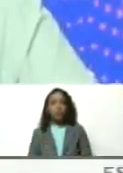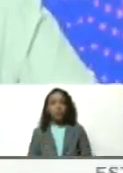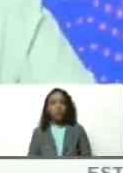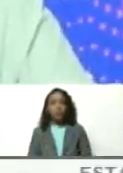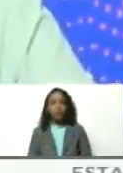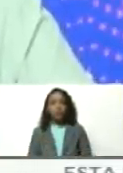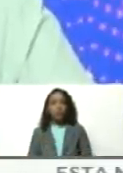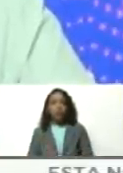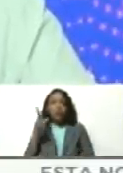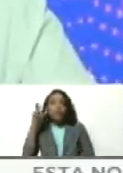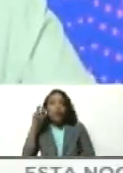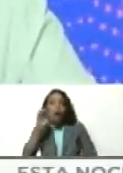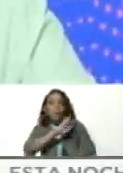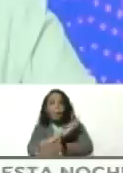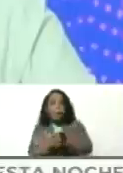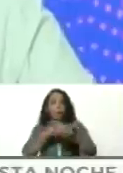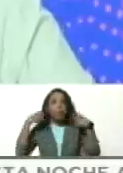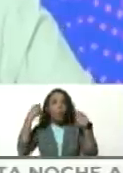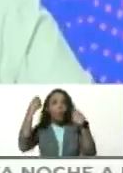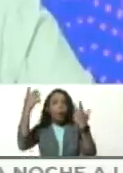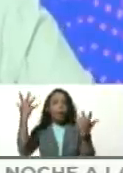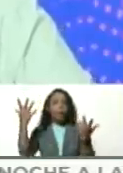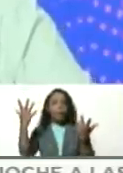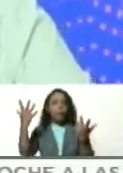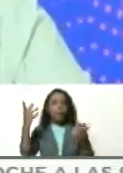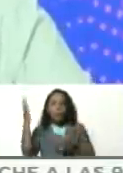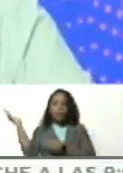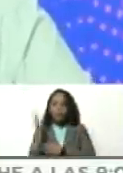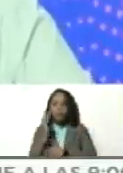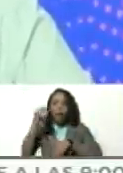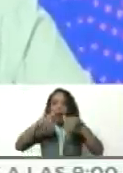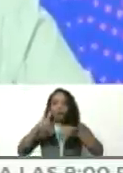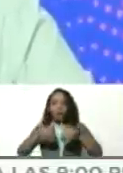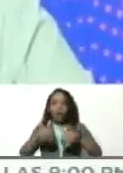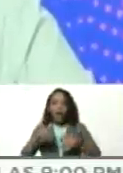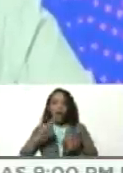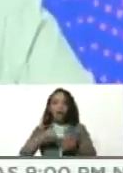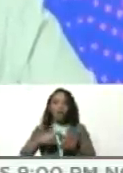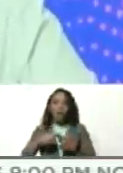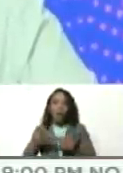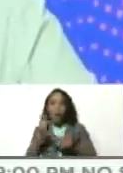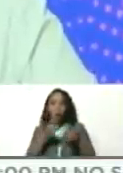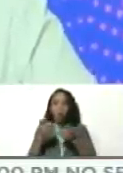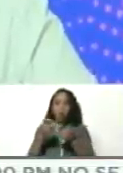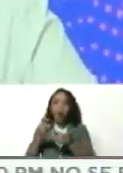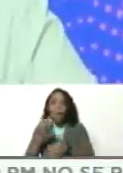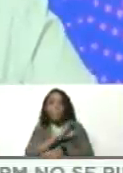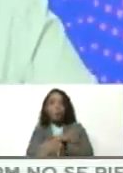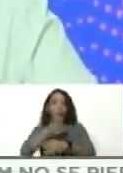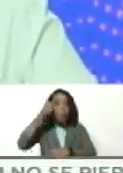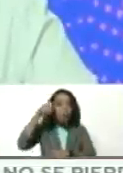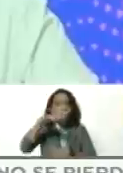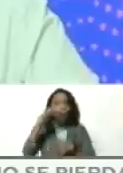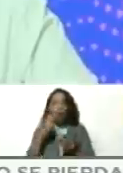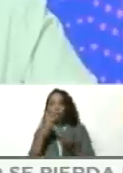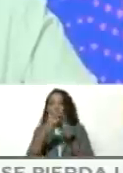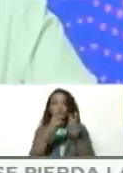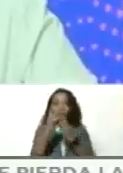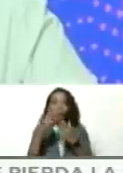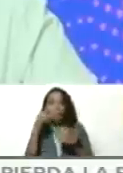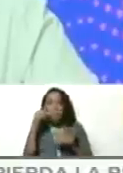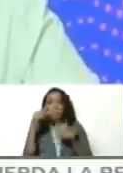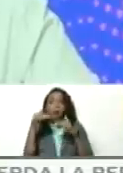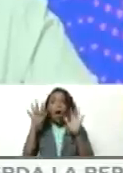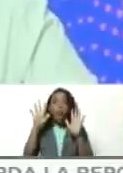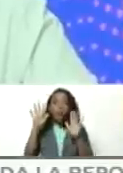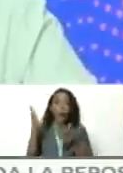No se oye al poder popular. Y cuando vienen las elecciones, entonces empiezan a buscar al poder popular para ver